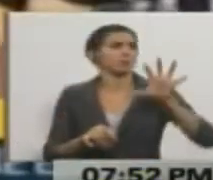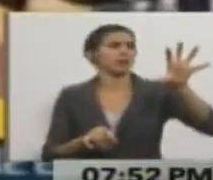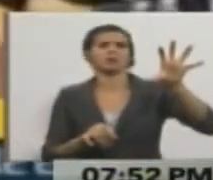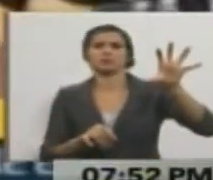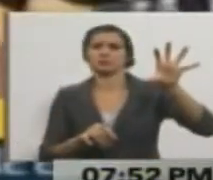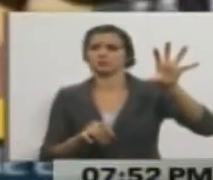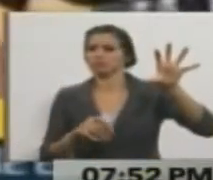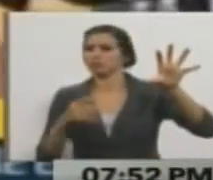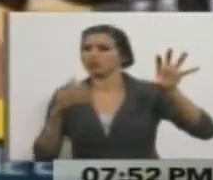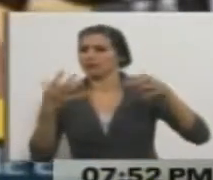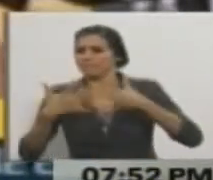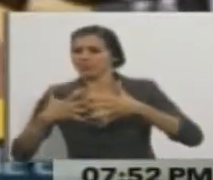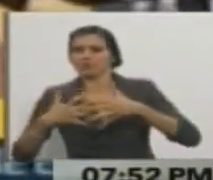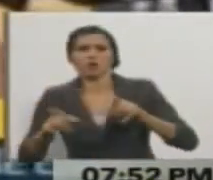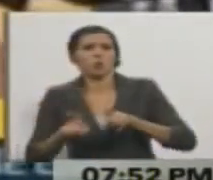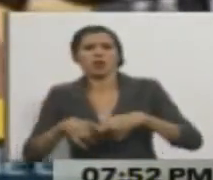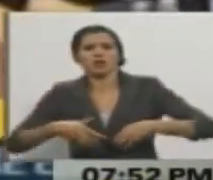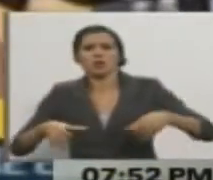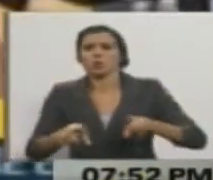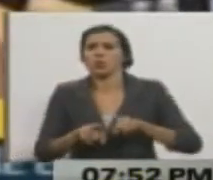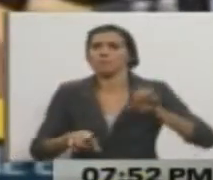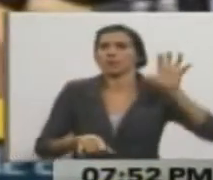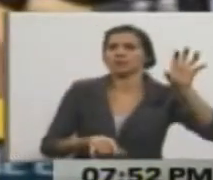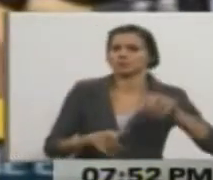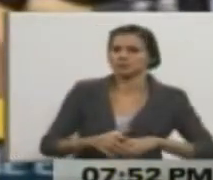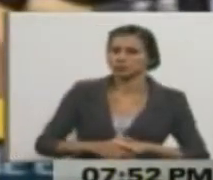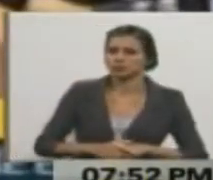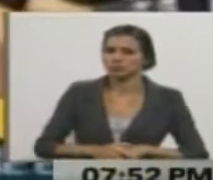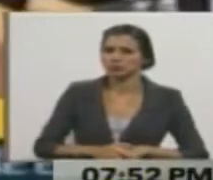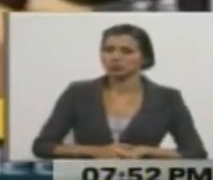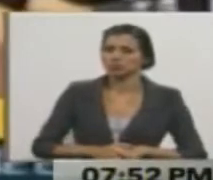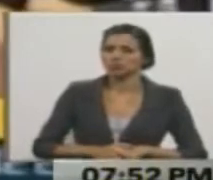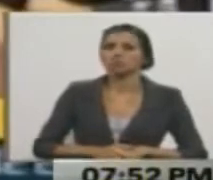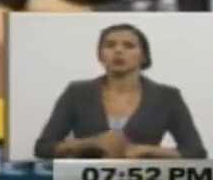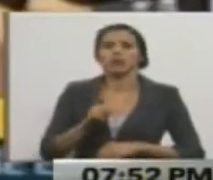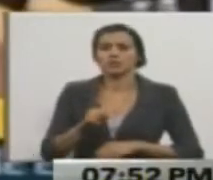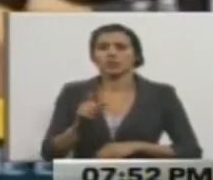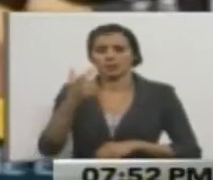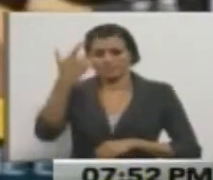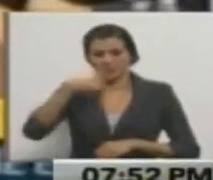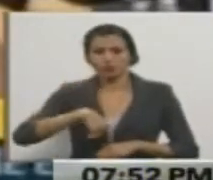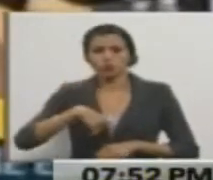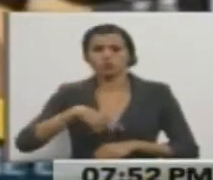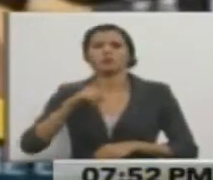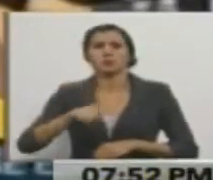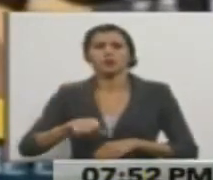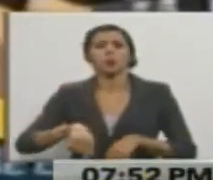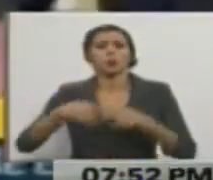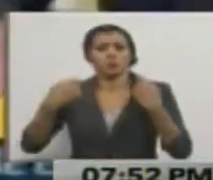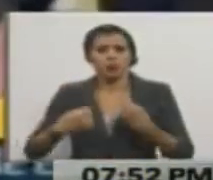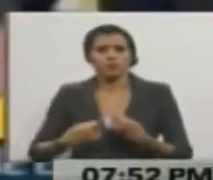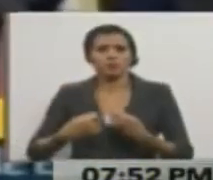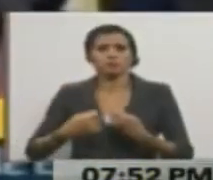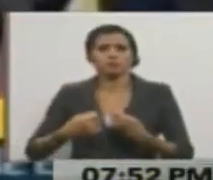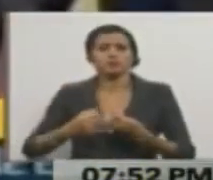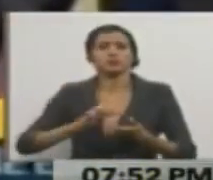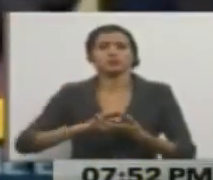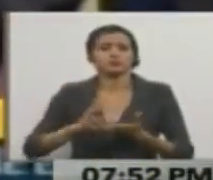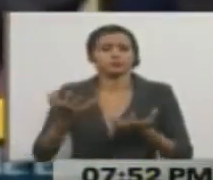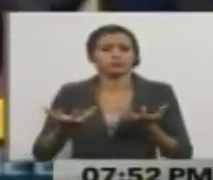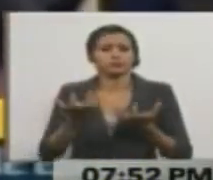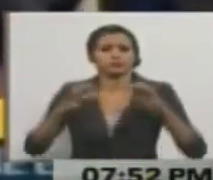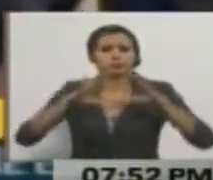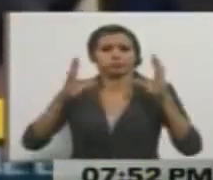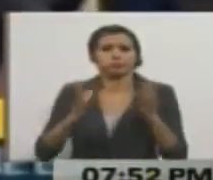El hombre y el modelo, su modelo consumista, son responsables también del cambio climático. Y aquí tenemos